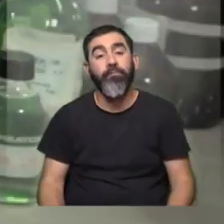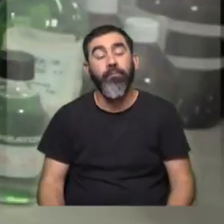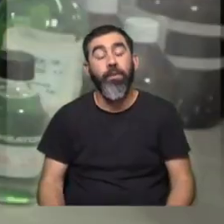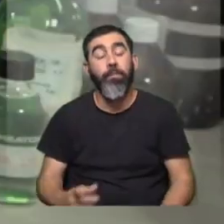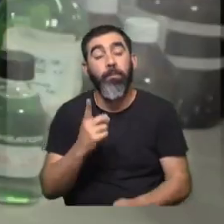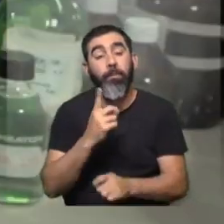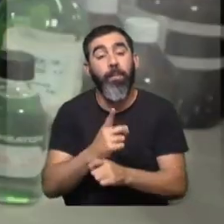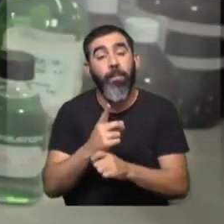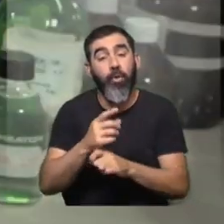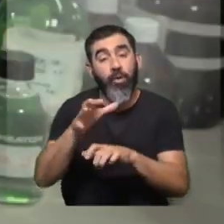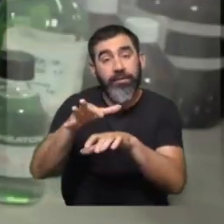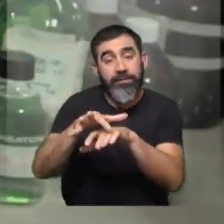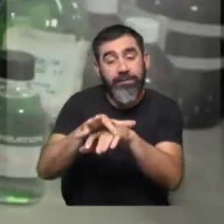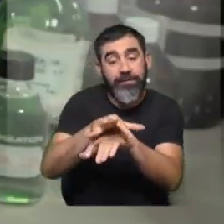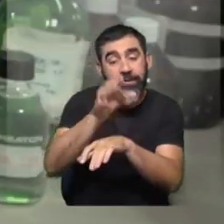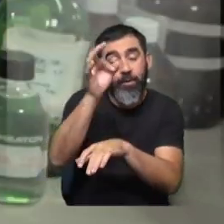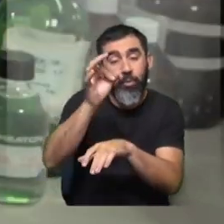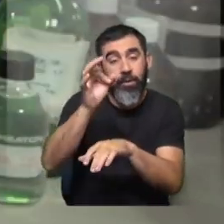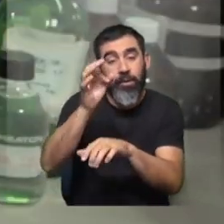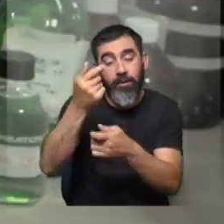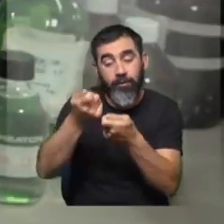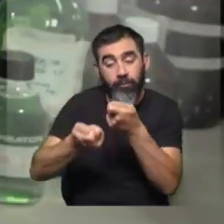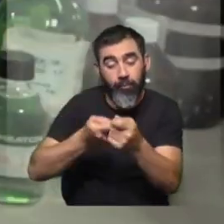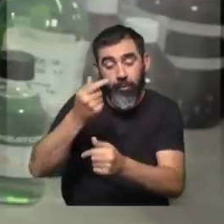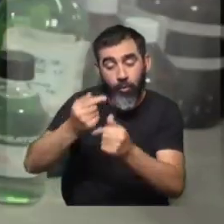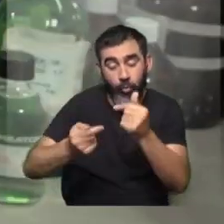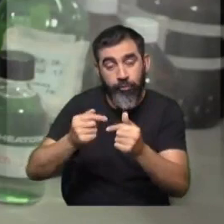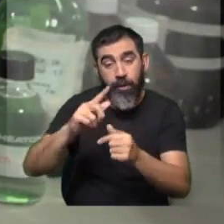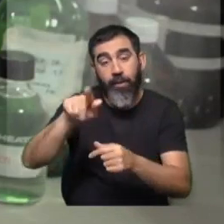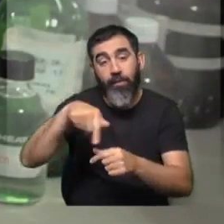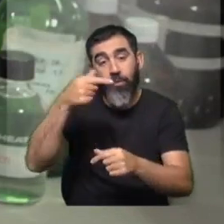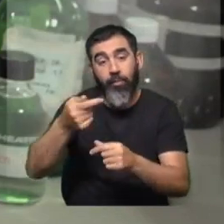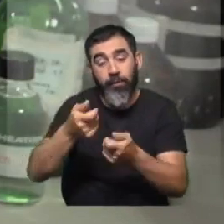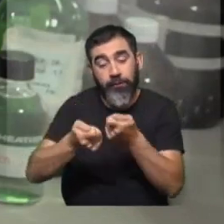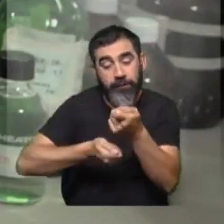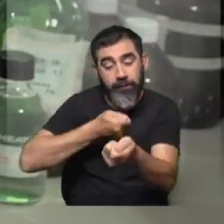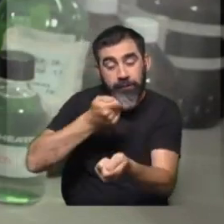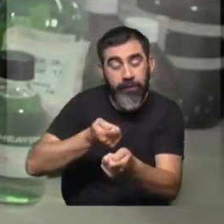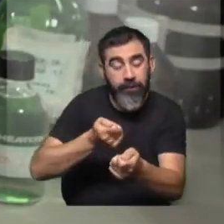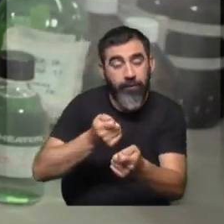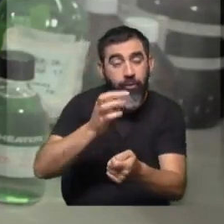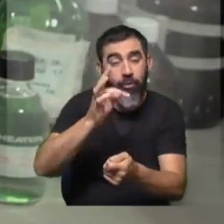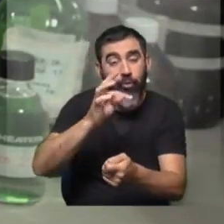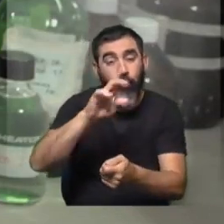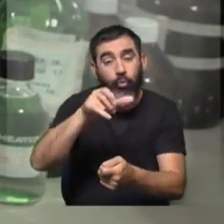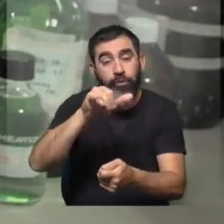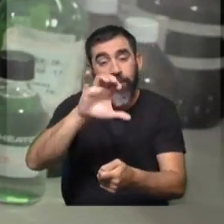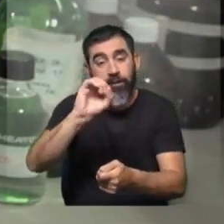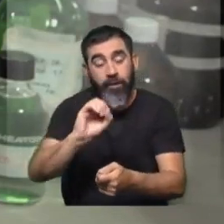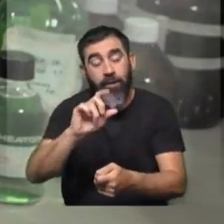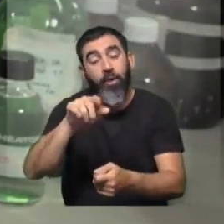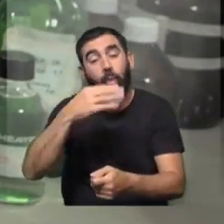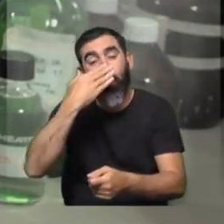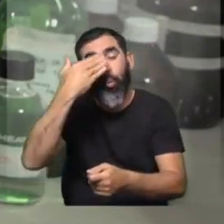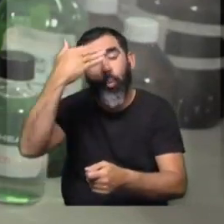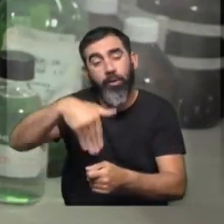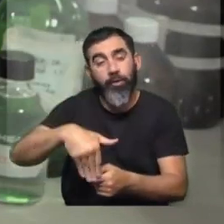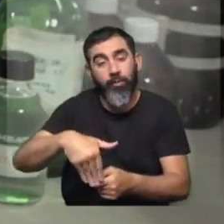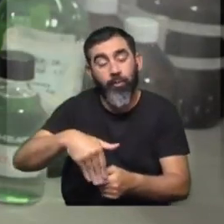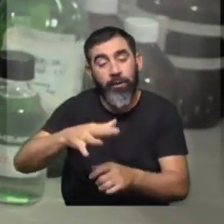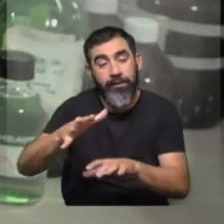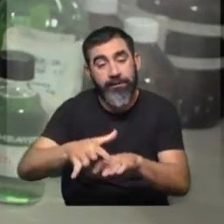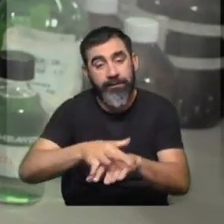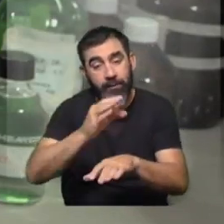primero a las células con los componentes, luego les poníamos las toxinas y luego veíamos si las